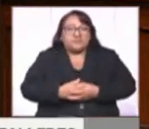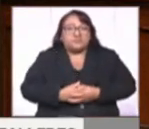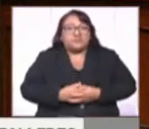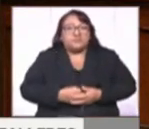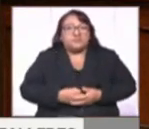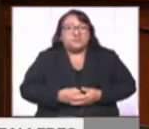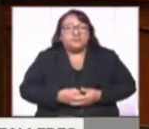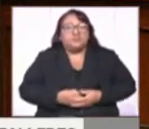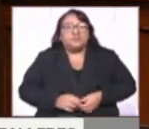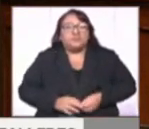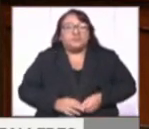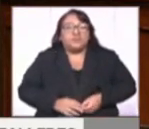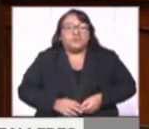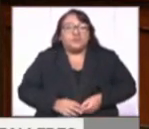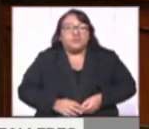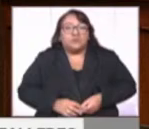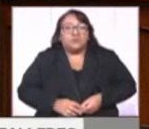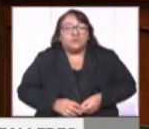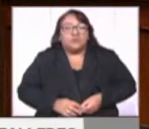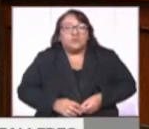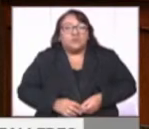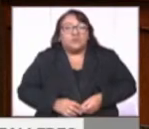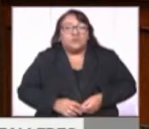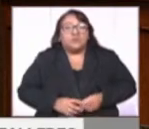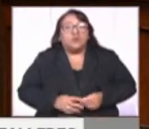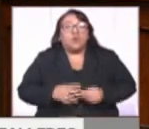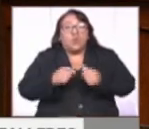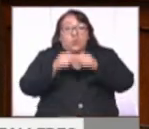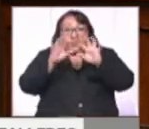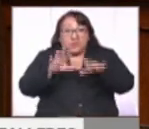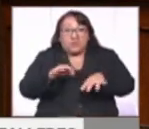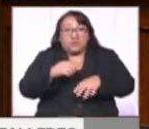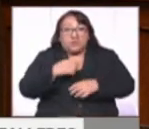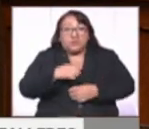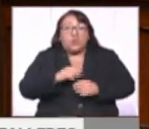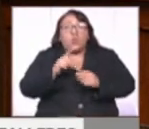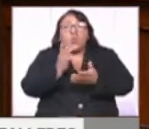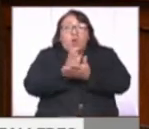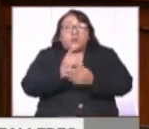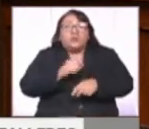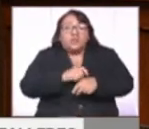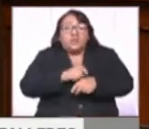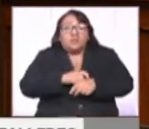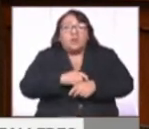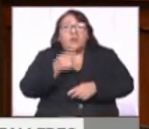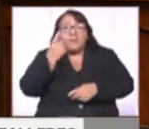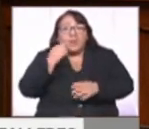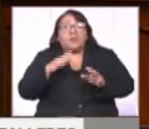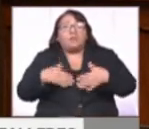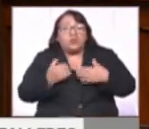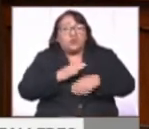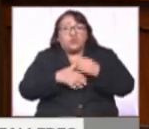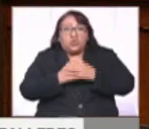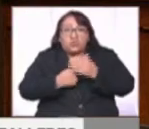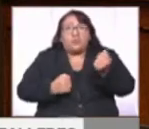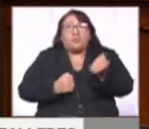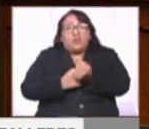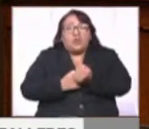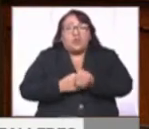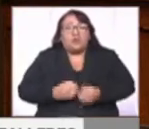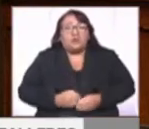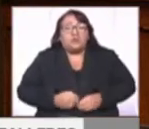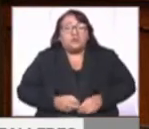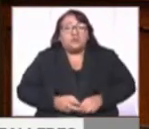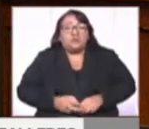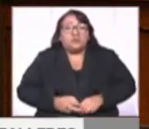debería recoger lo que ya han planteado con un texto sustitutorio en un cuarto intermedio para poder todos apoyar. Si no, de lo